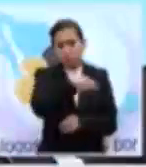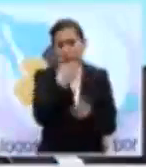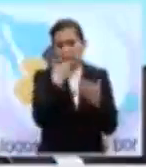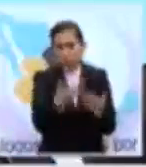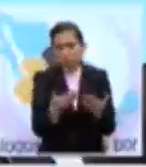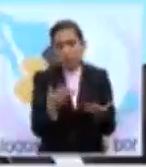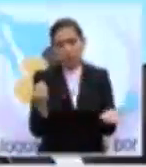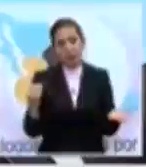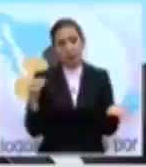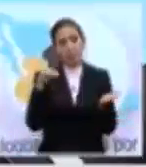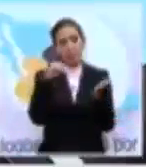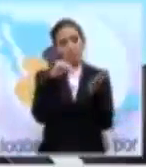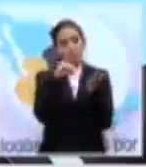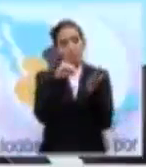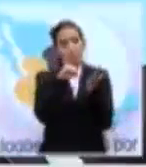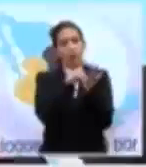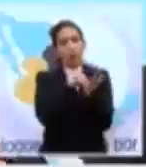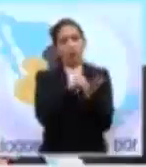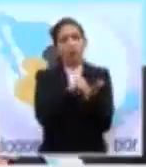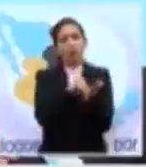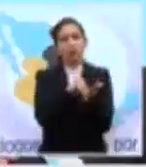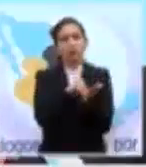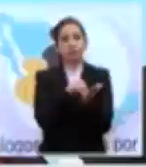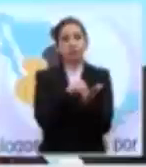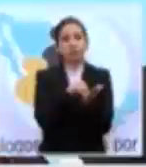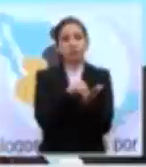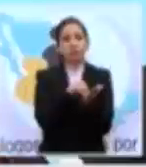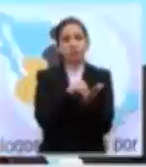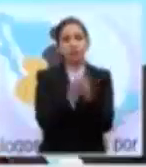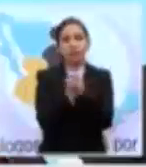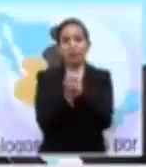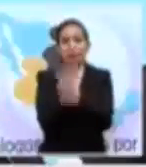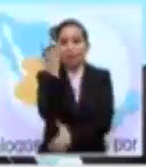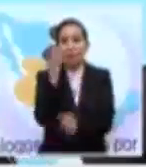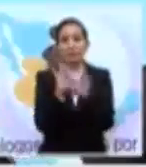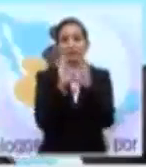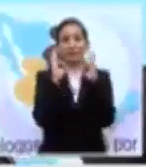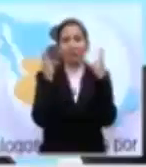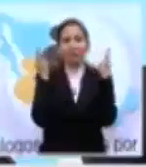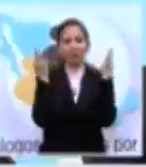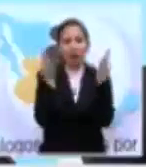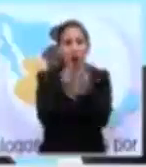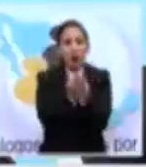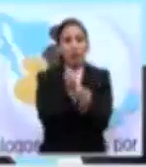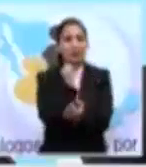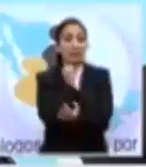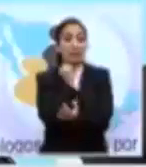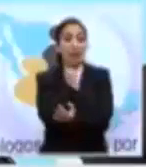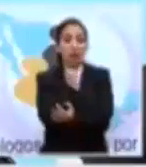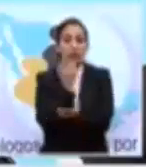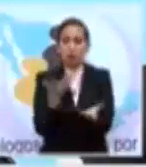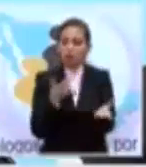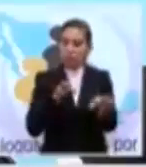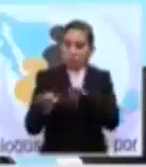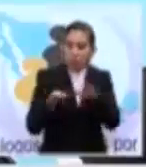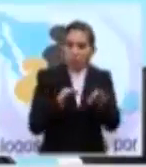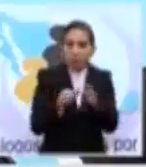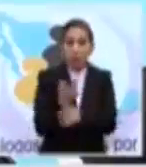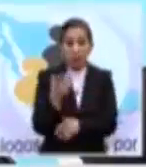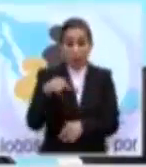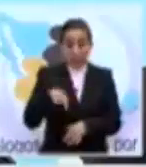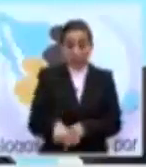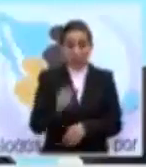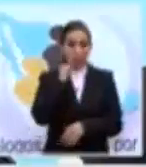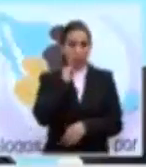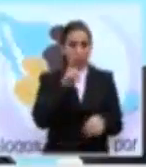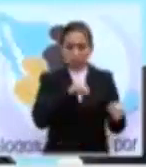de imprimirle, yo diría, una nueva dinámica al Senado de la República. El Senado